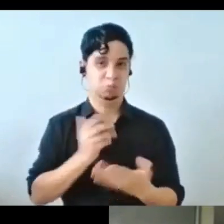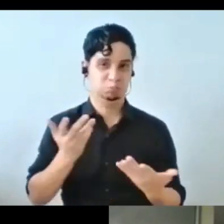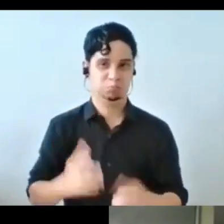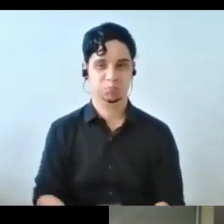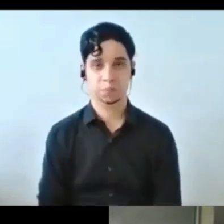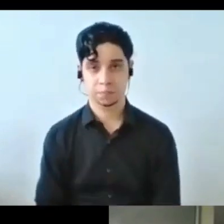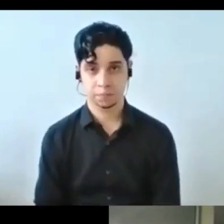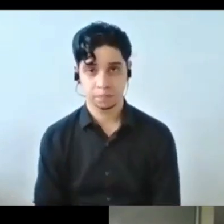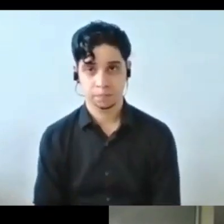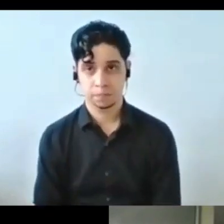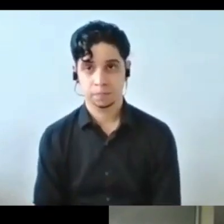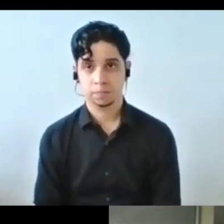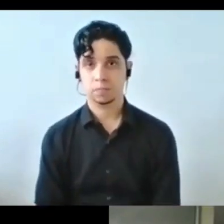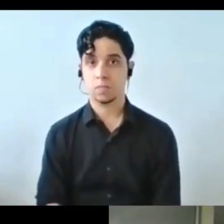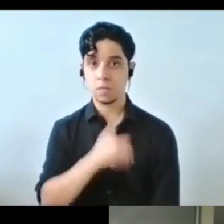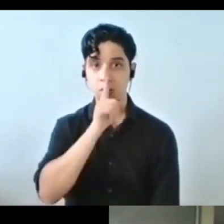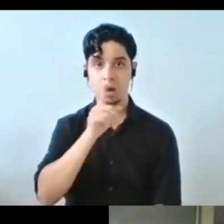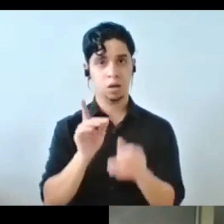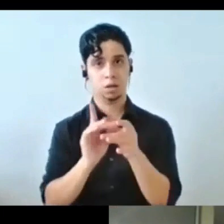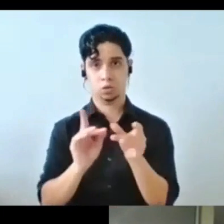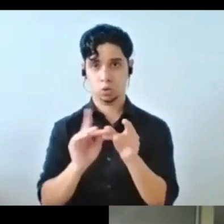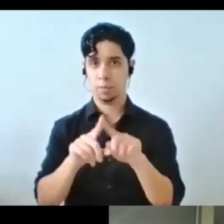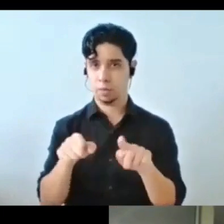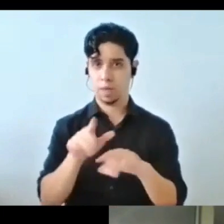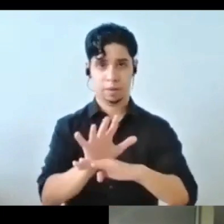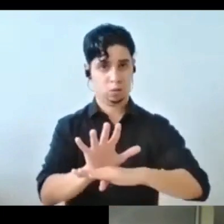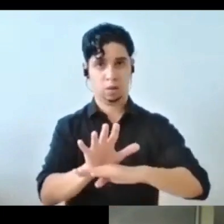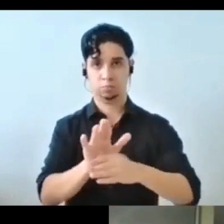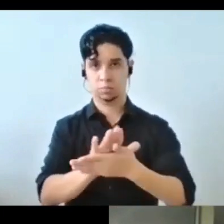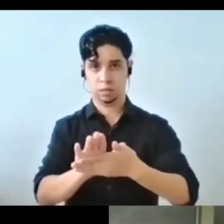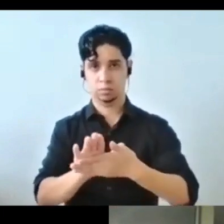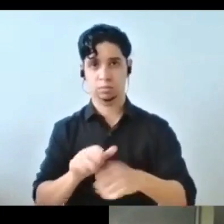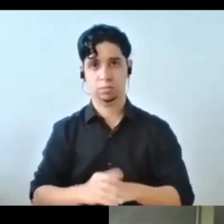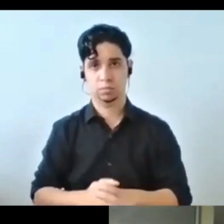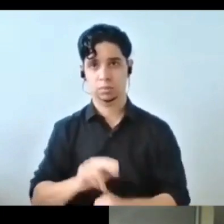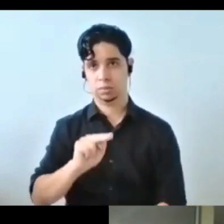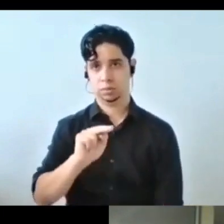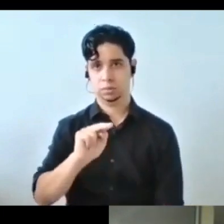Así mira, que es tremenda, tremenda historia para una película. ¿Verdad? Nacho, el que se